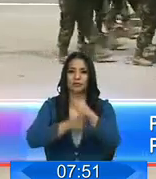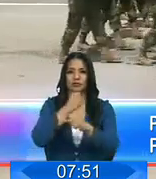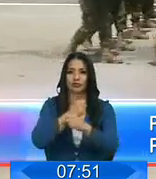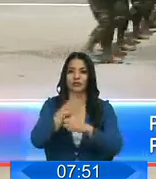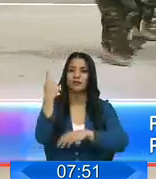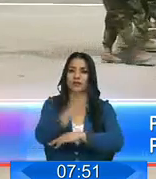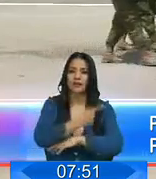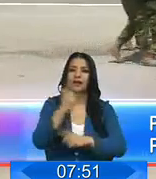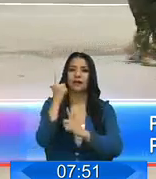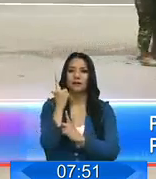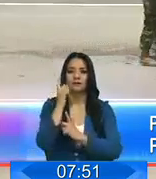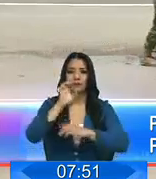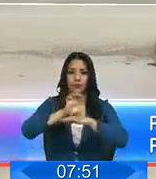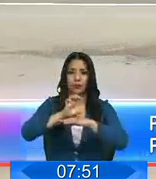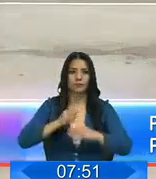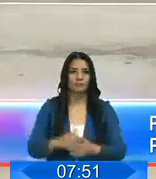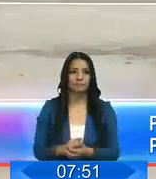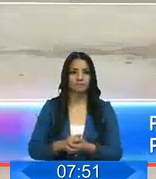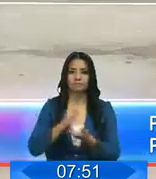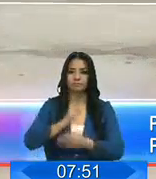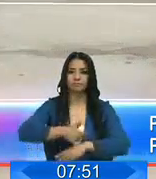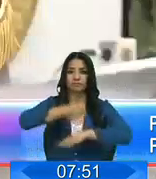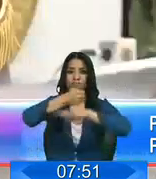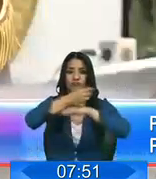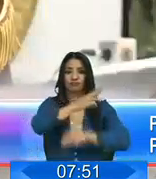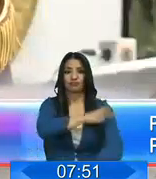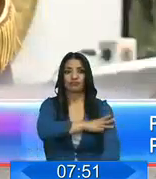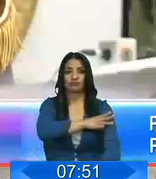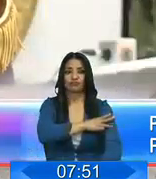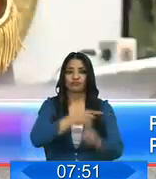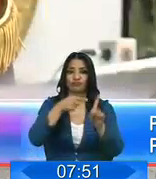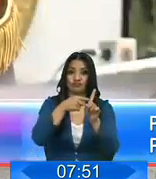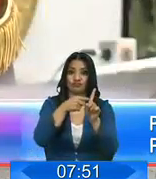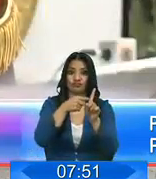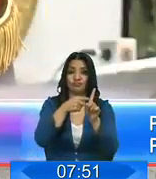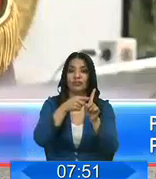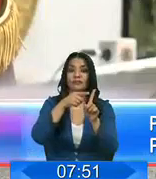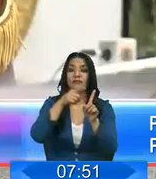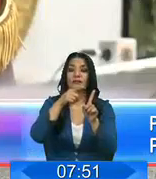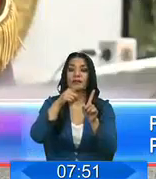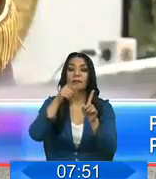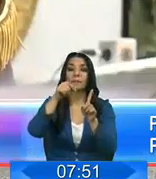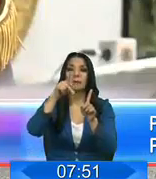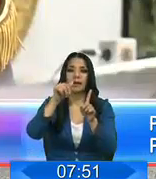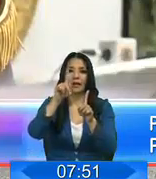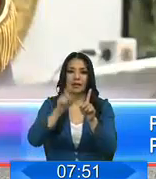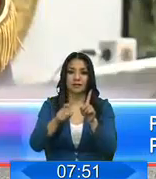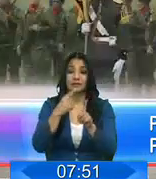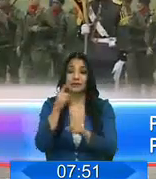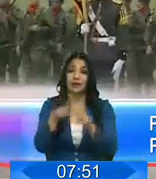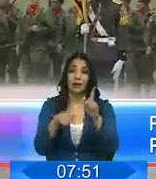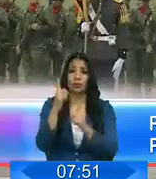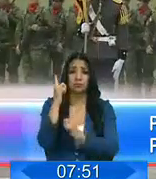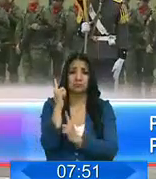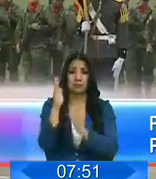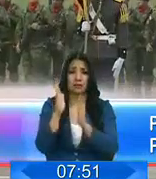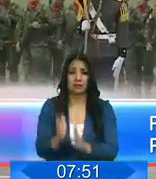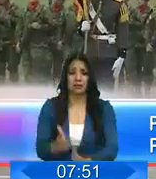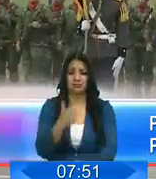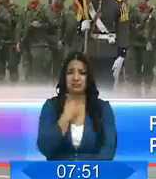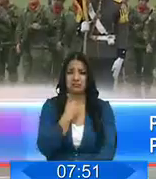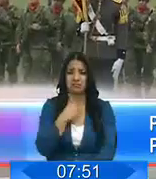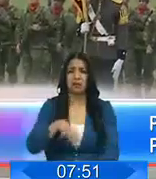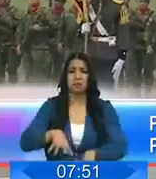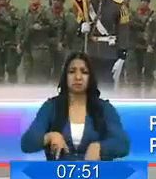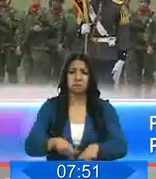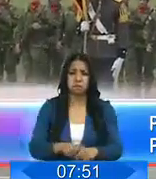ejército ecuatoriano. El comandante de la Fuerza Terrestre, Javier Pérez, en su discurso lamentó que varios uniformados hayan caído en garras